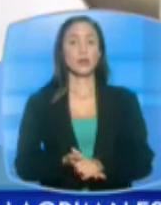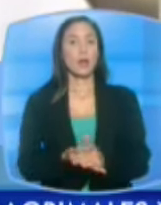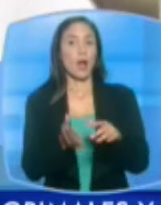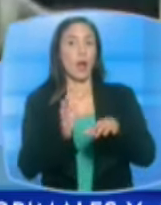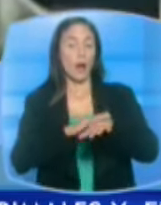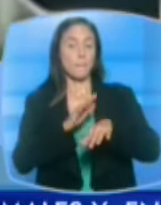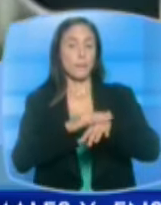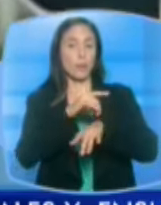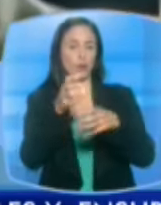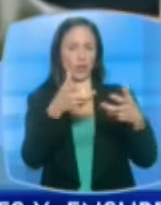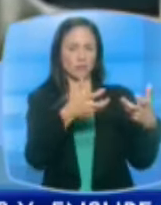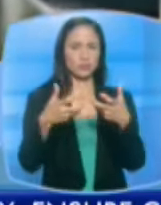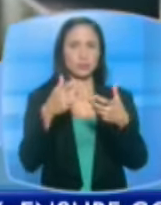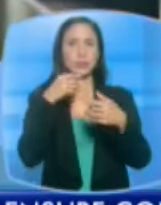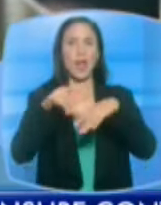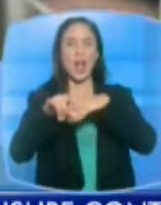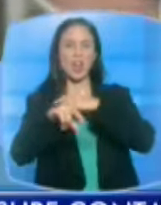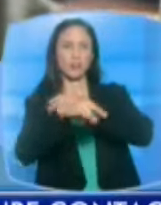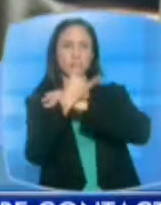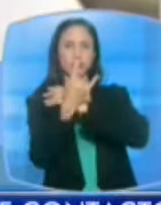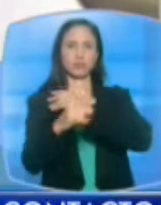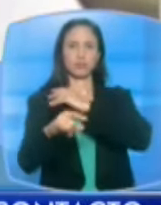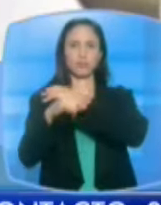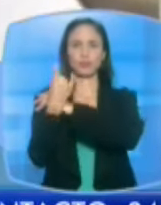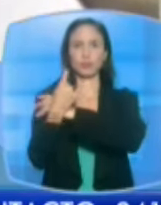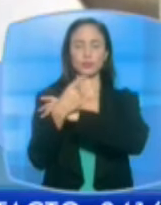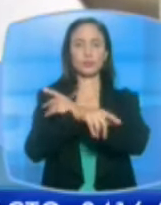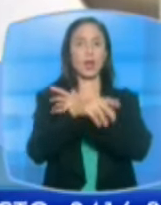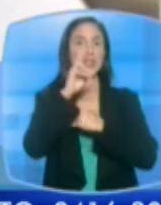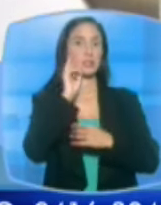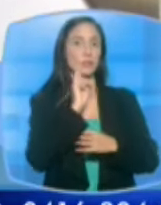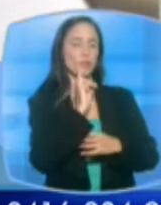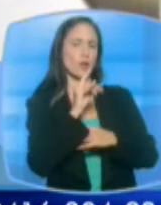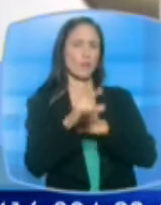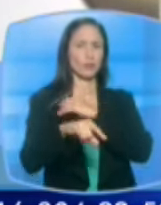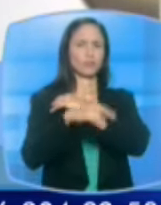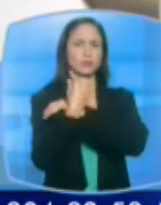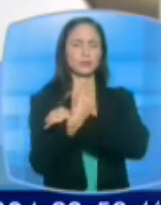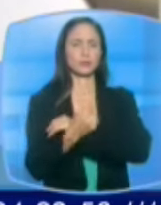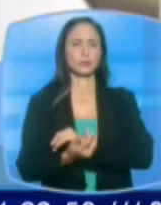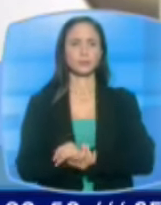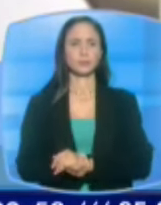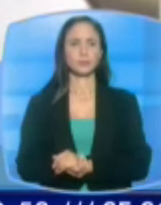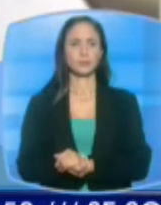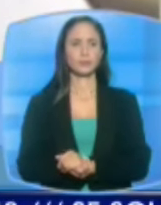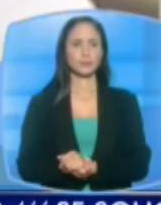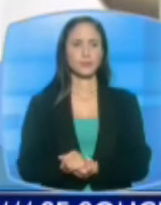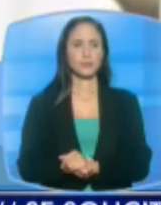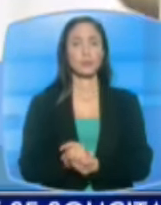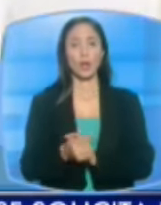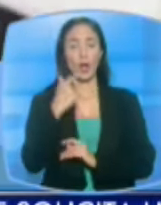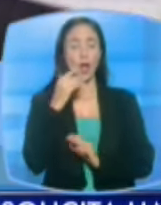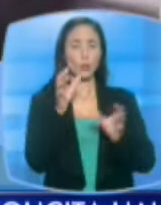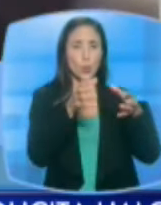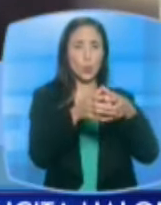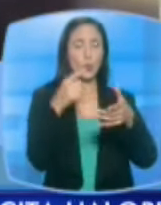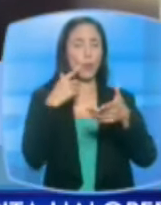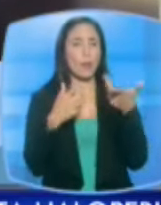producto de la traición al proyecto original, al proyecto fundacional de los